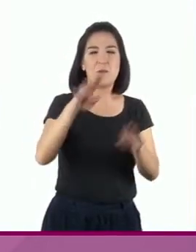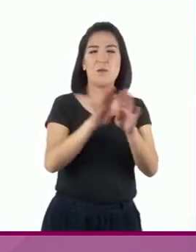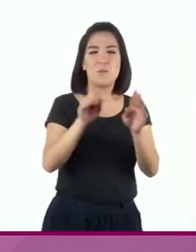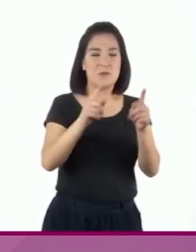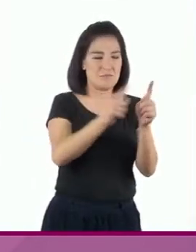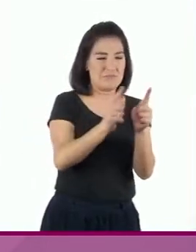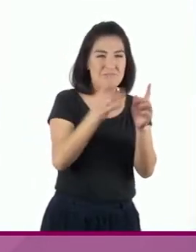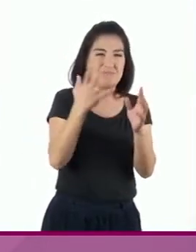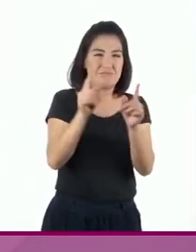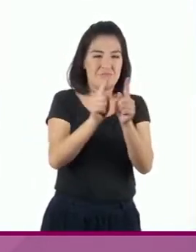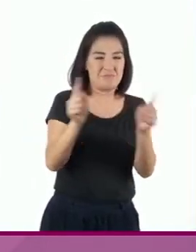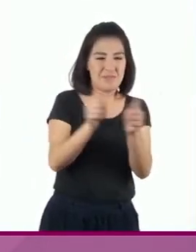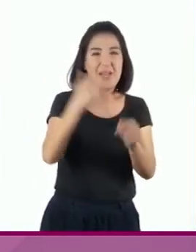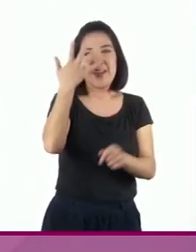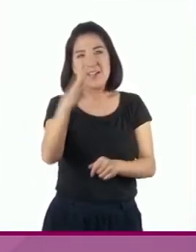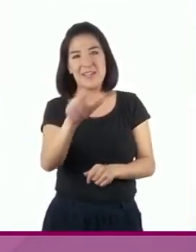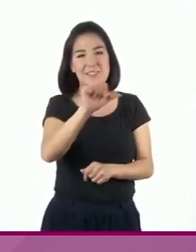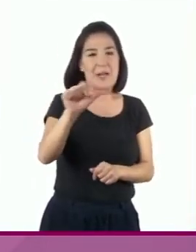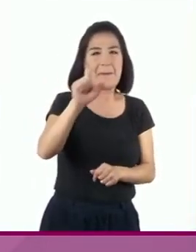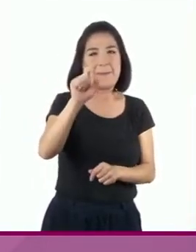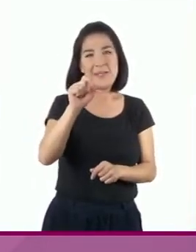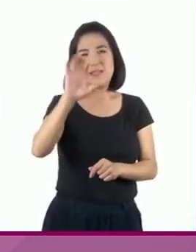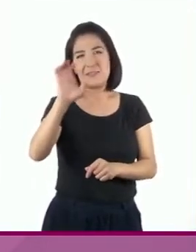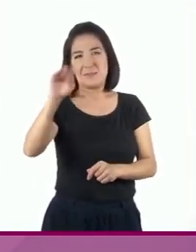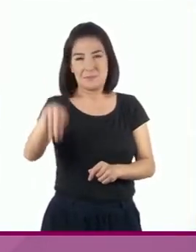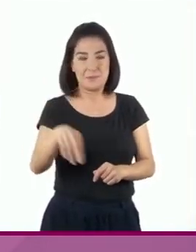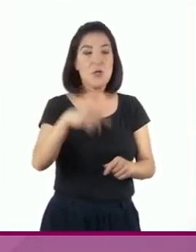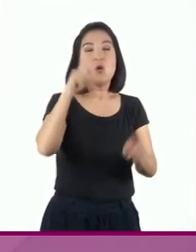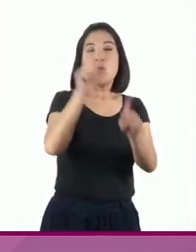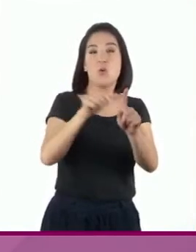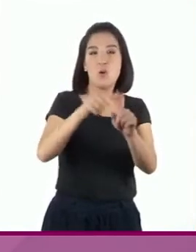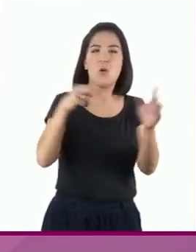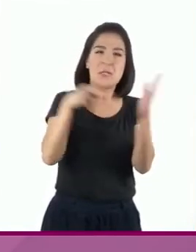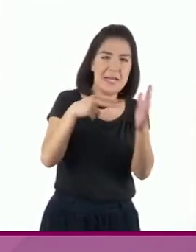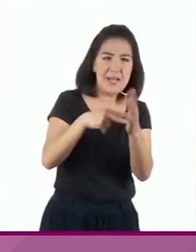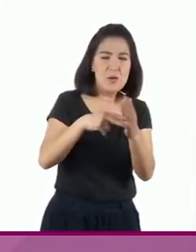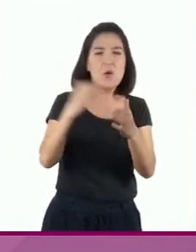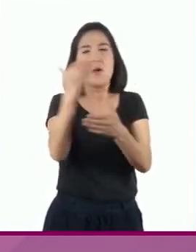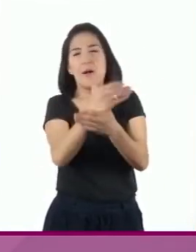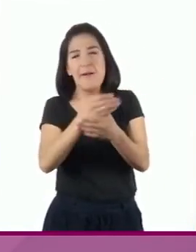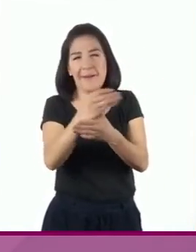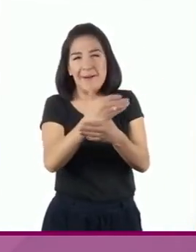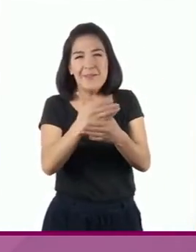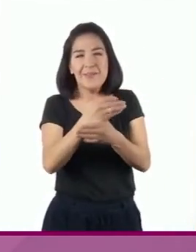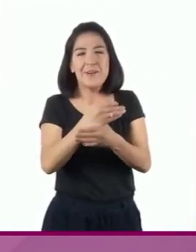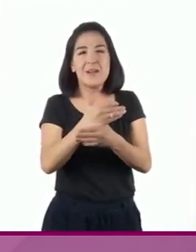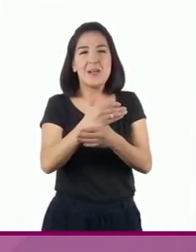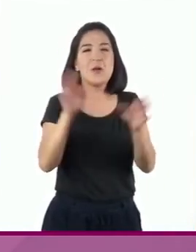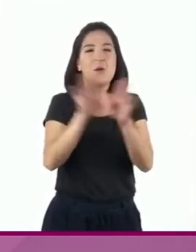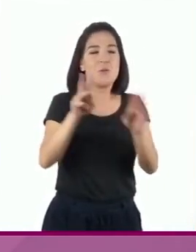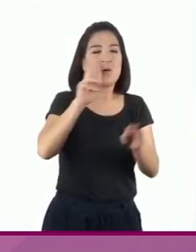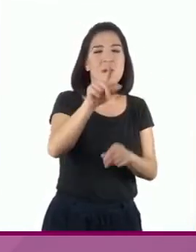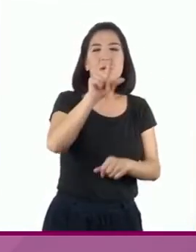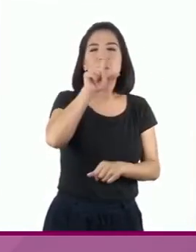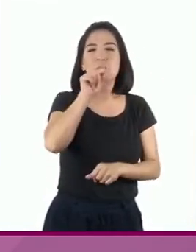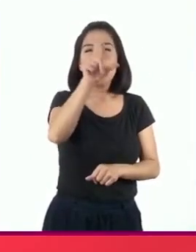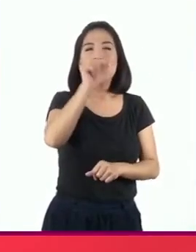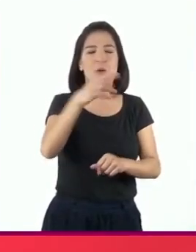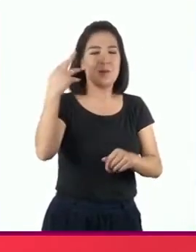gigantes. Para empezar, hablaremos de los pinzones. Estos pertenecen a un grupo de 3 especies diferentes de